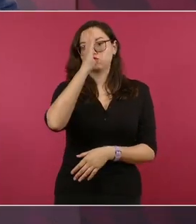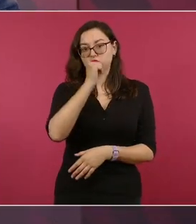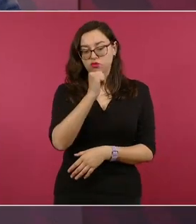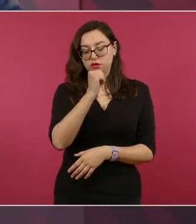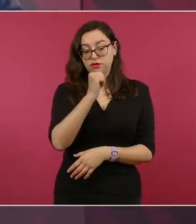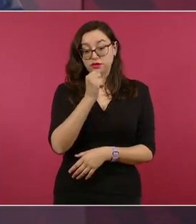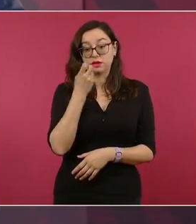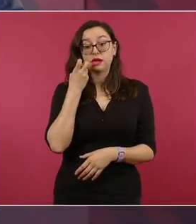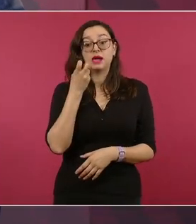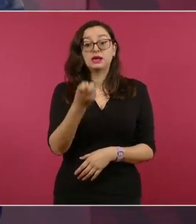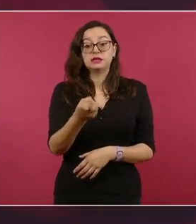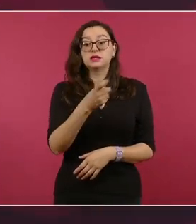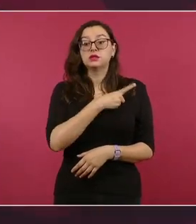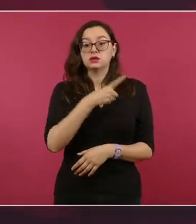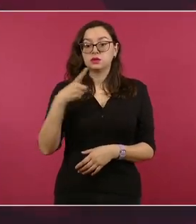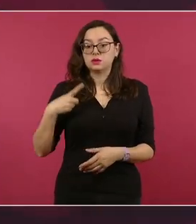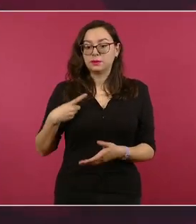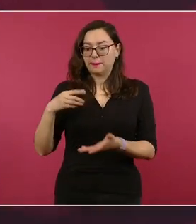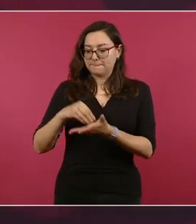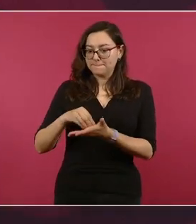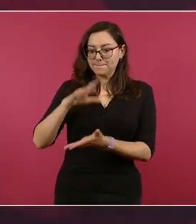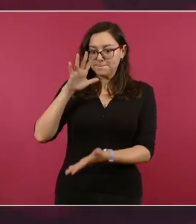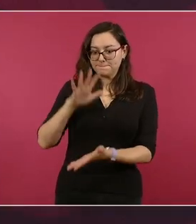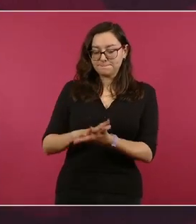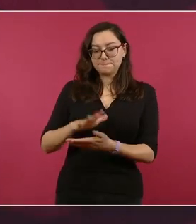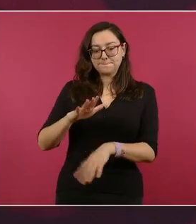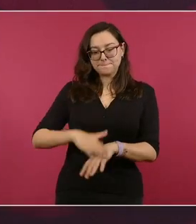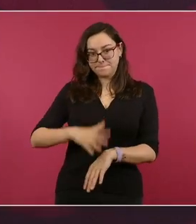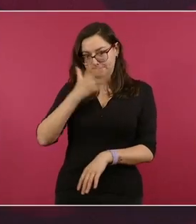que se busca.